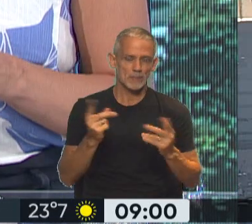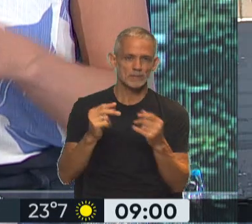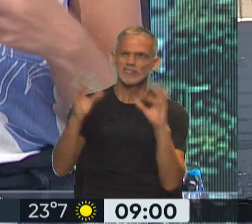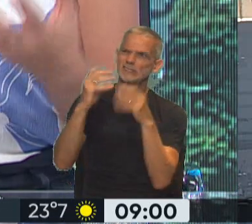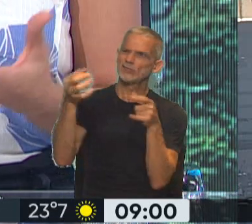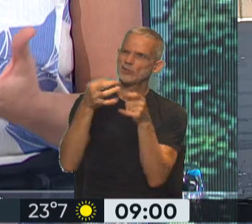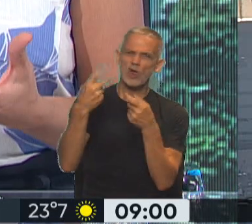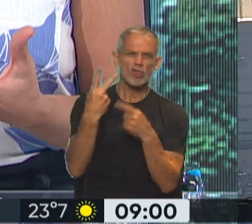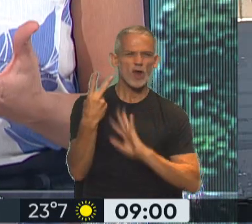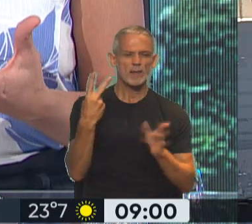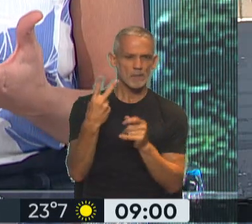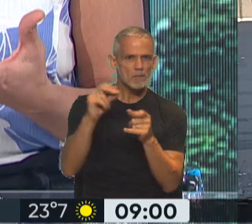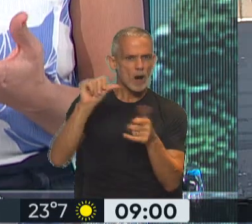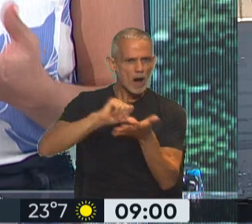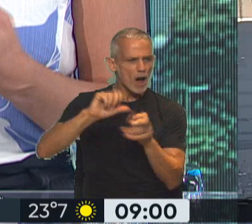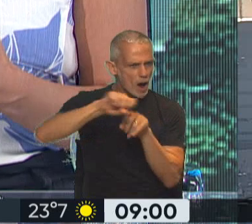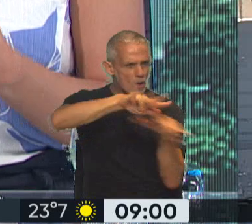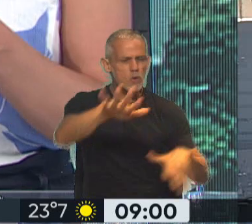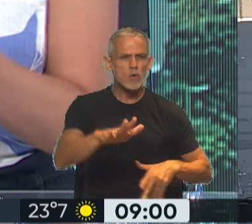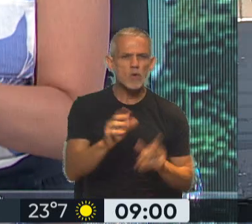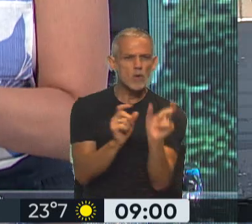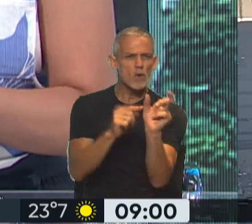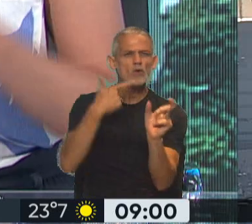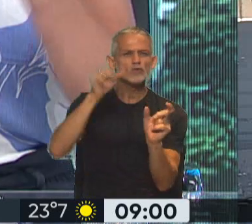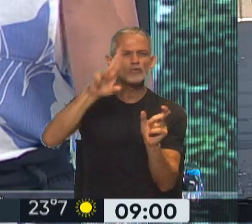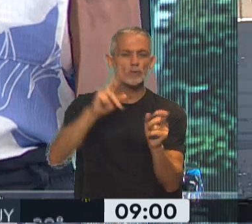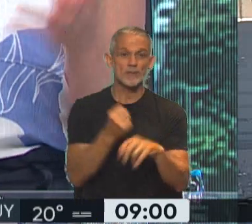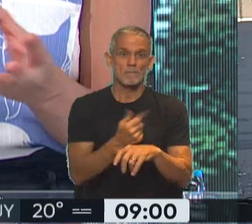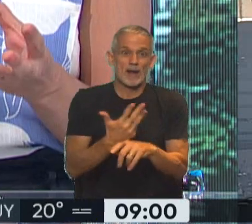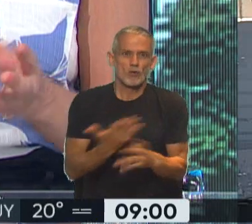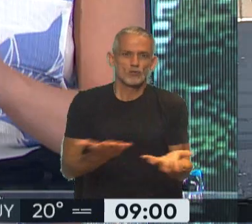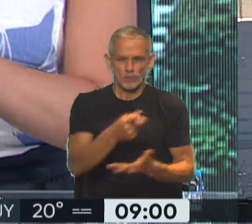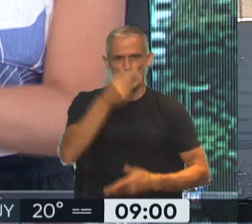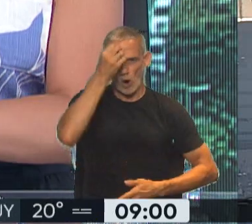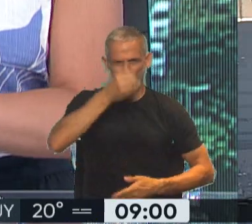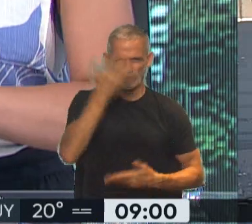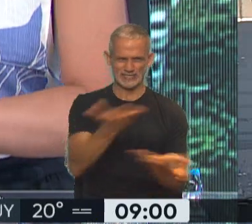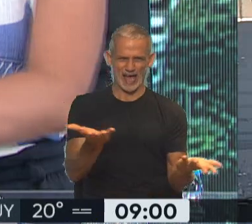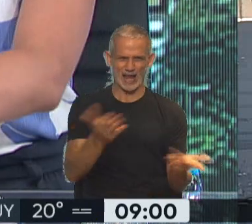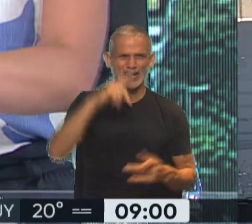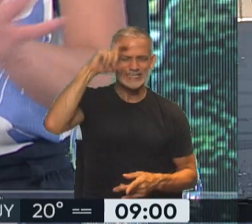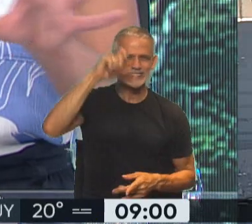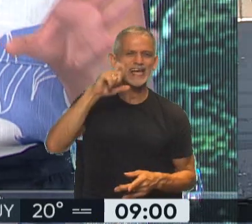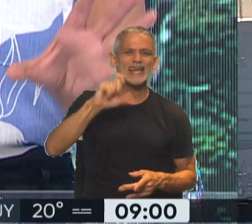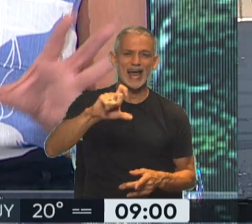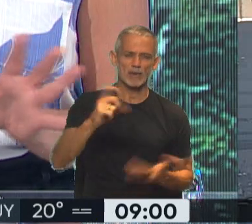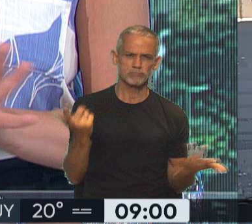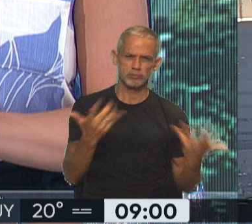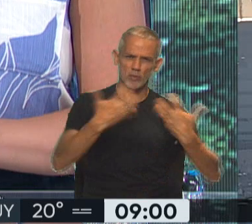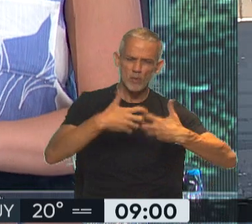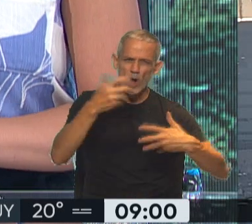la mayor cantidad de países de latinoamérica Es verdad que el mercosur es un organismo oficial la celac es un mecanismo